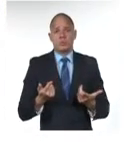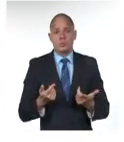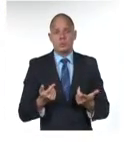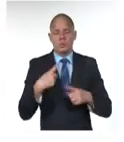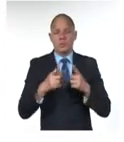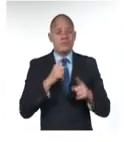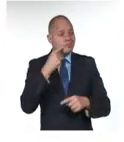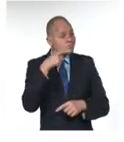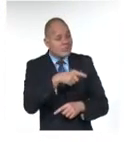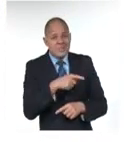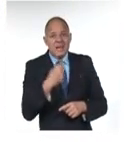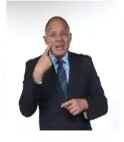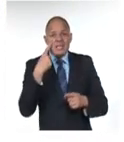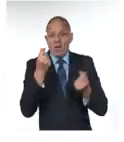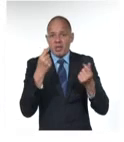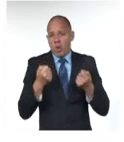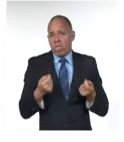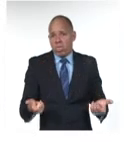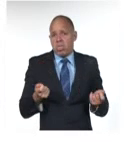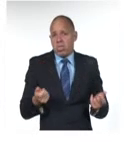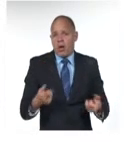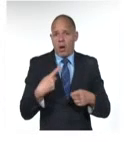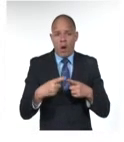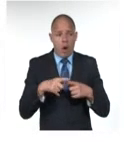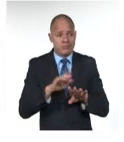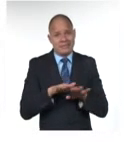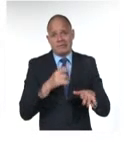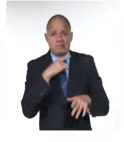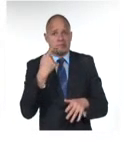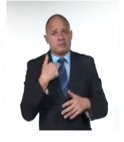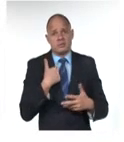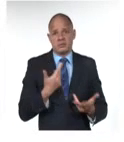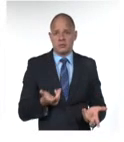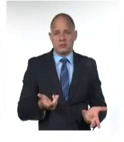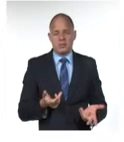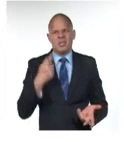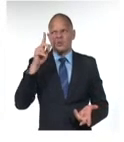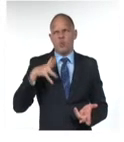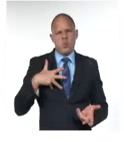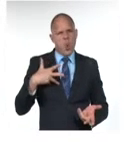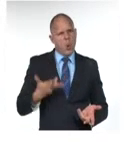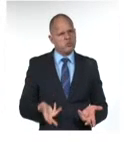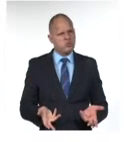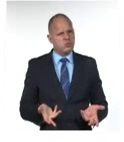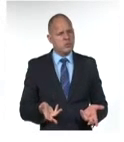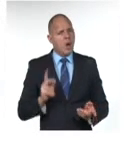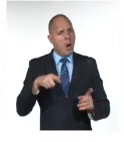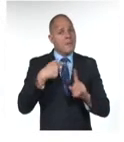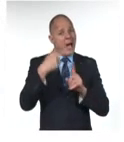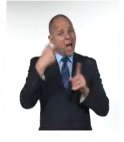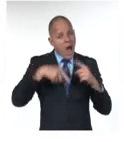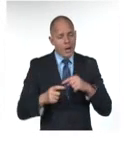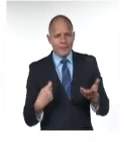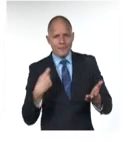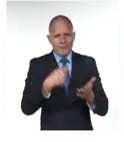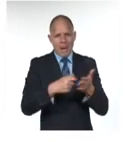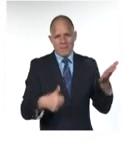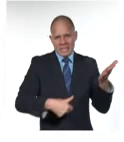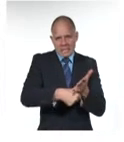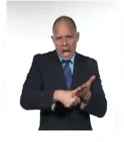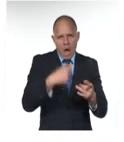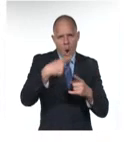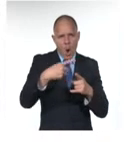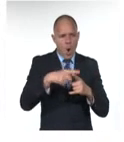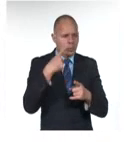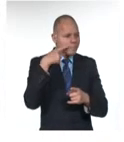perder sumas considerables de dinero ya comprometidas. Es también abusivo llevarlo a incurrir en gastos de pasaje y trámites sin garantías de